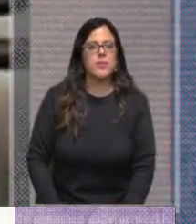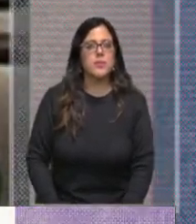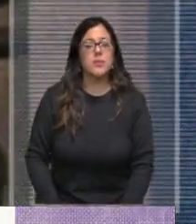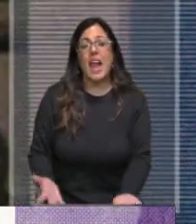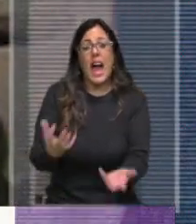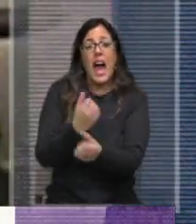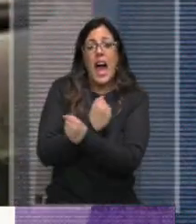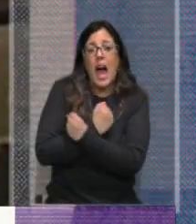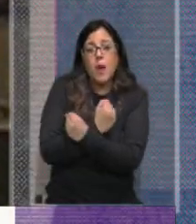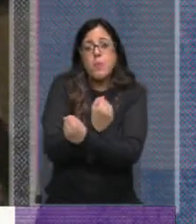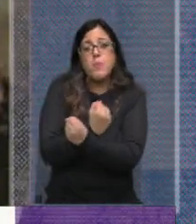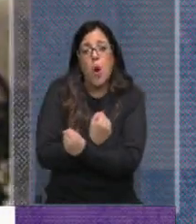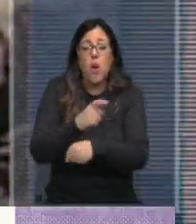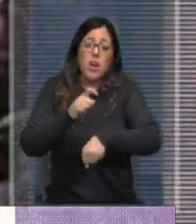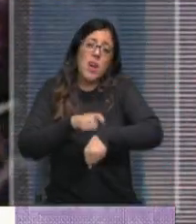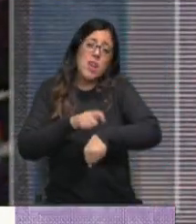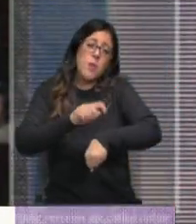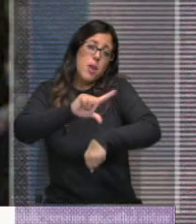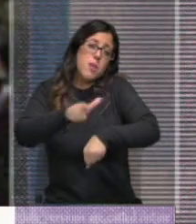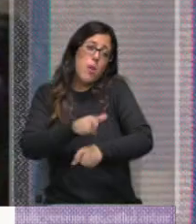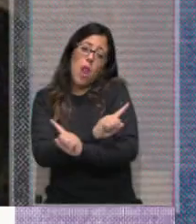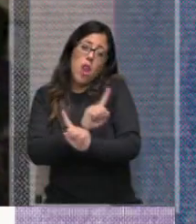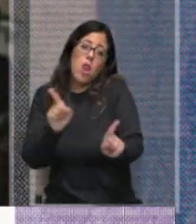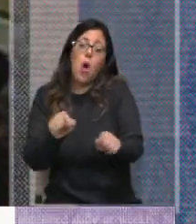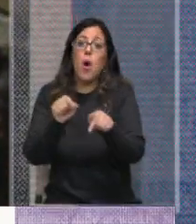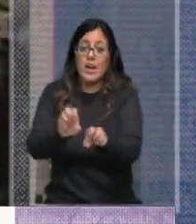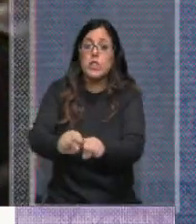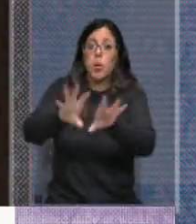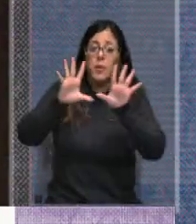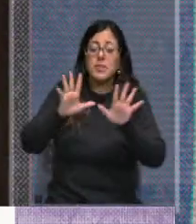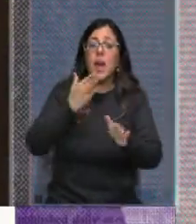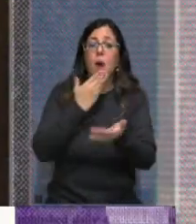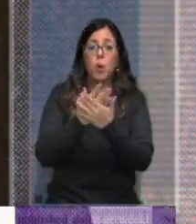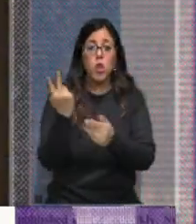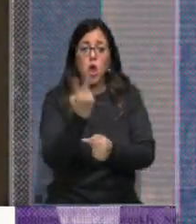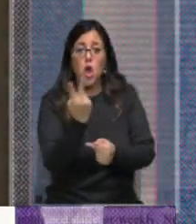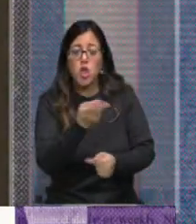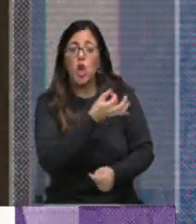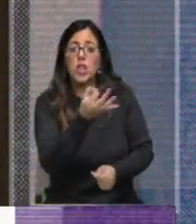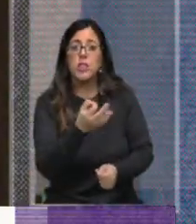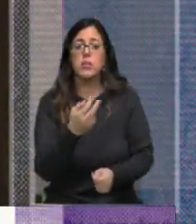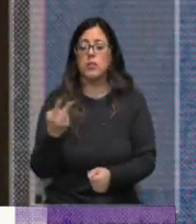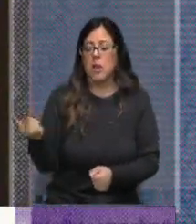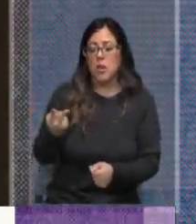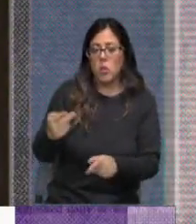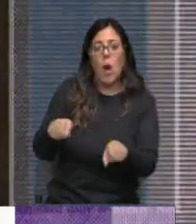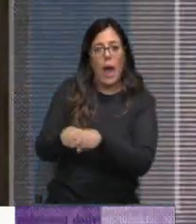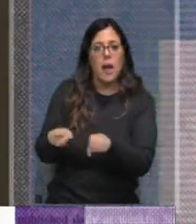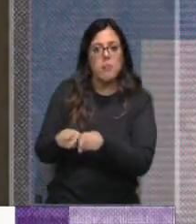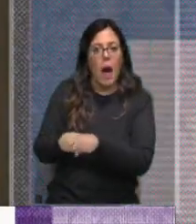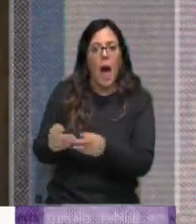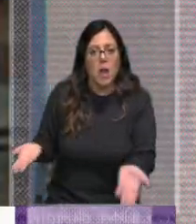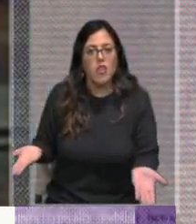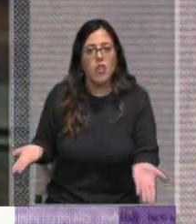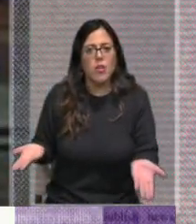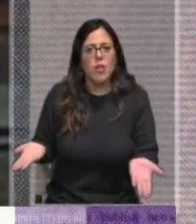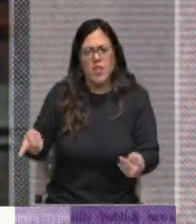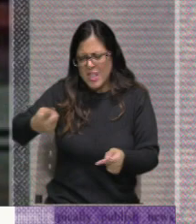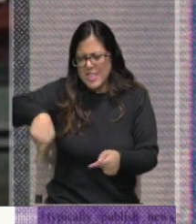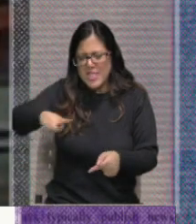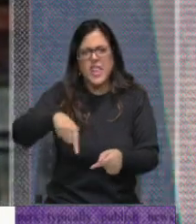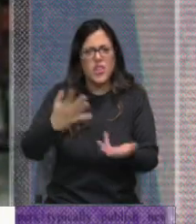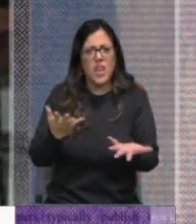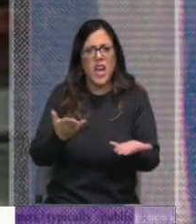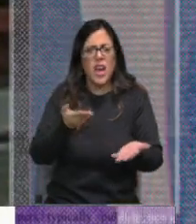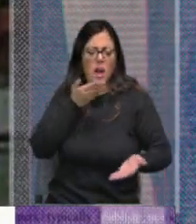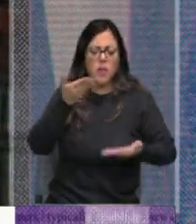Sí, en su historia también está precisamente esa sorpresa cuando Joaquín y Lucía dicen somos hermanos. Hermanos que se transforman en el escenario